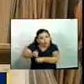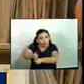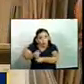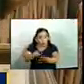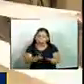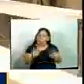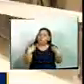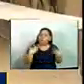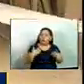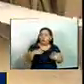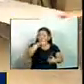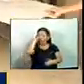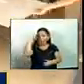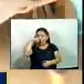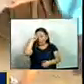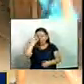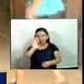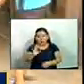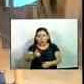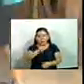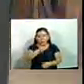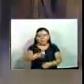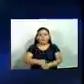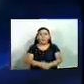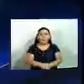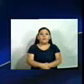no dan abasto. Tenemos un informe sobre el tema.